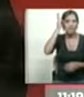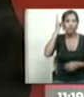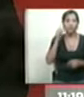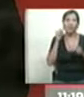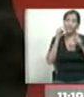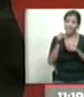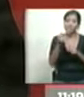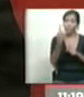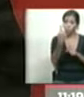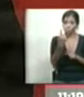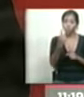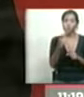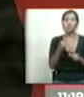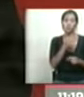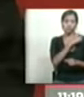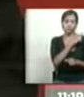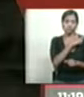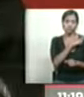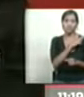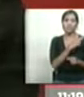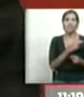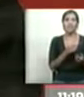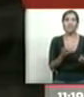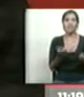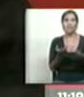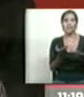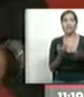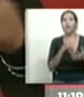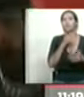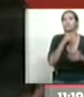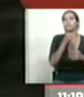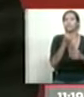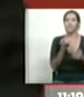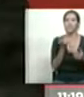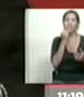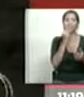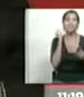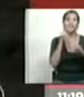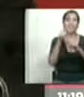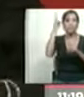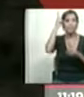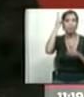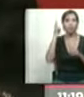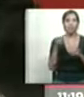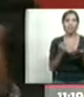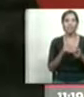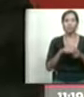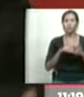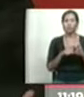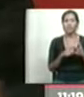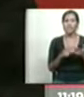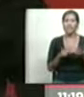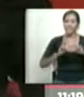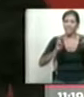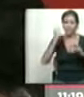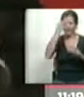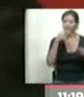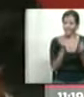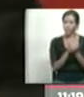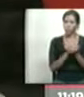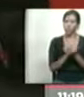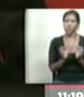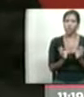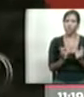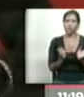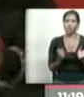Este es uno de los tenientes que se lanza ese pronunciamiento desde Perú. Entonces, aparte también el tema del descaro, ¿no? Que él está